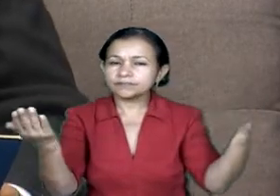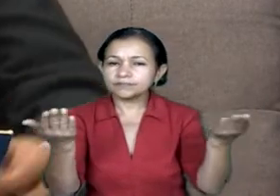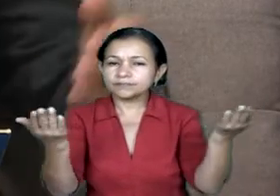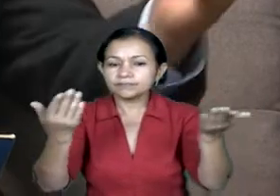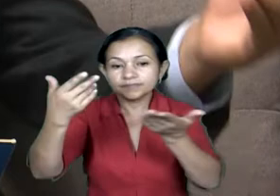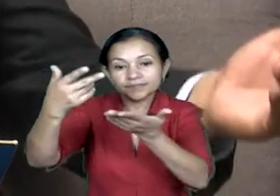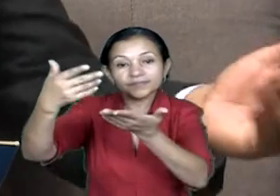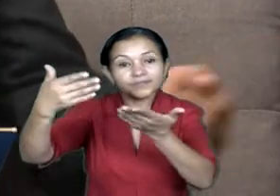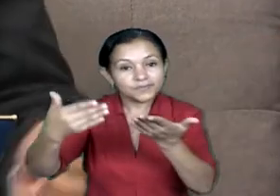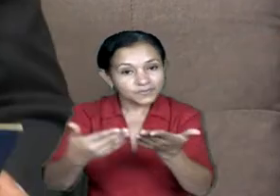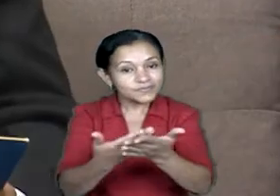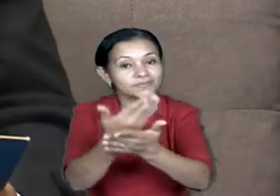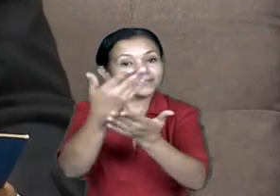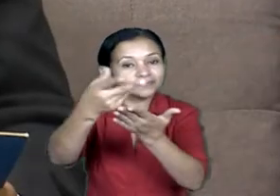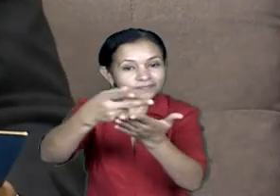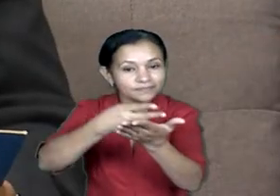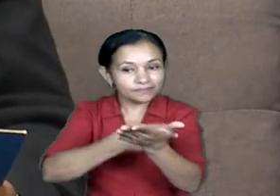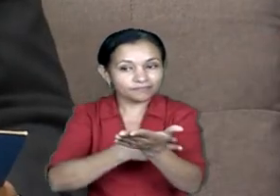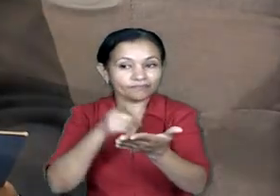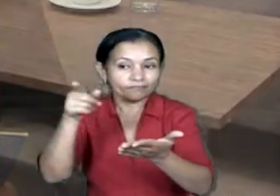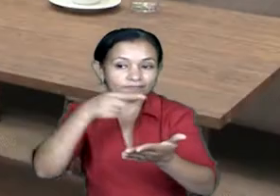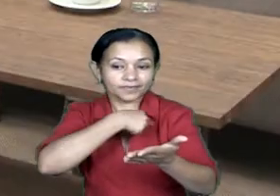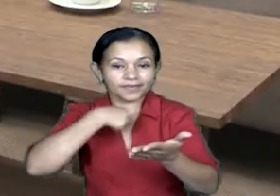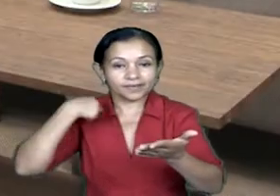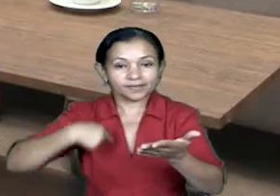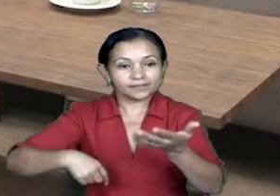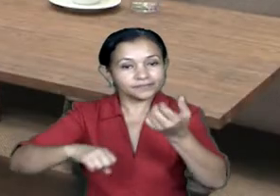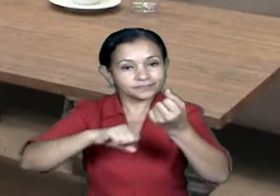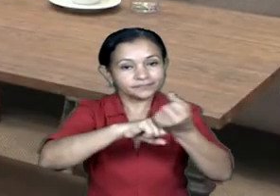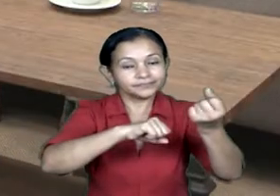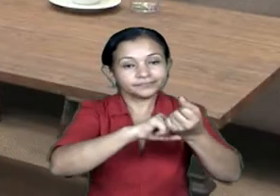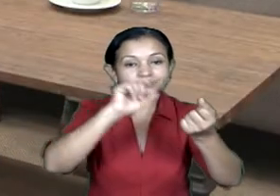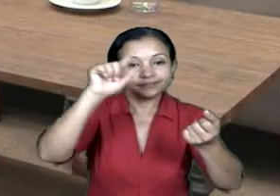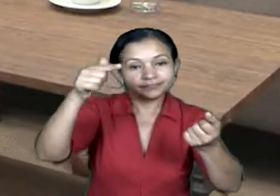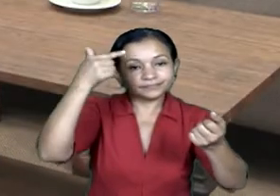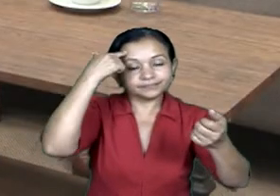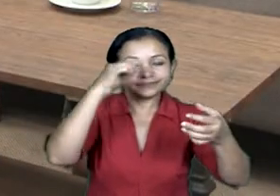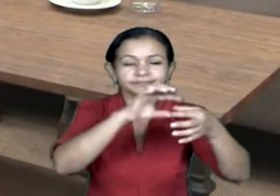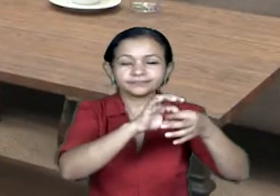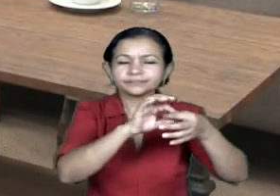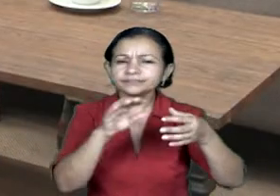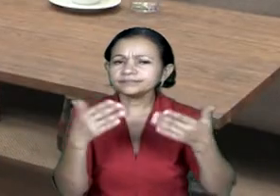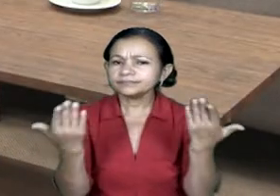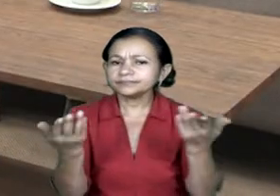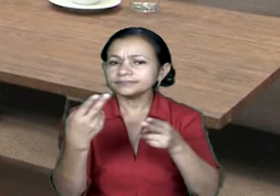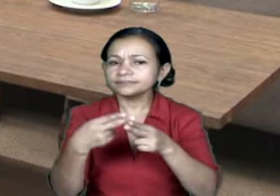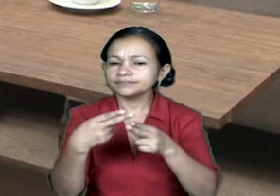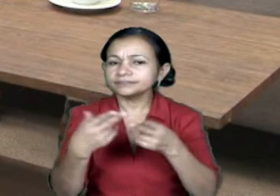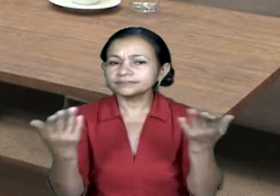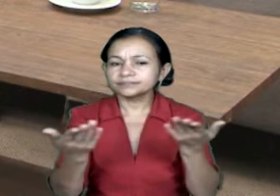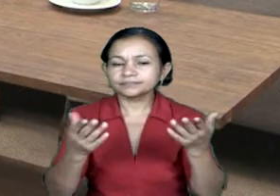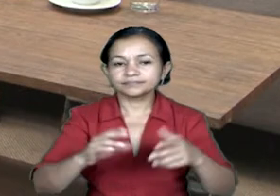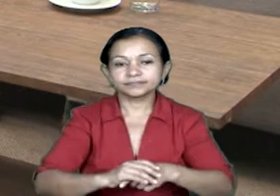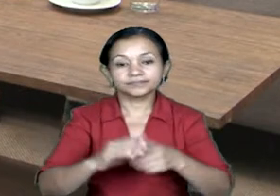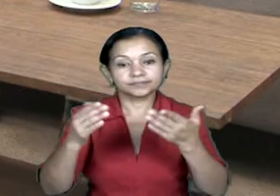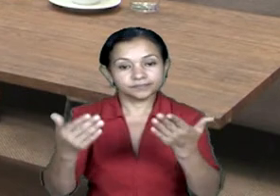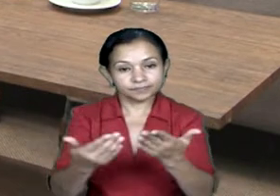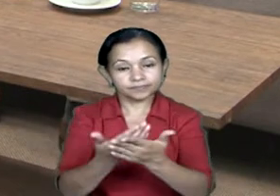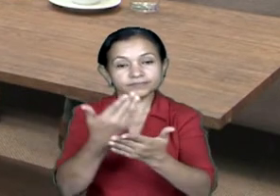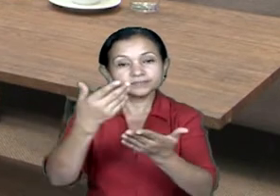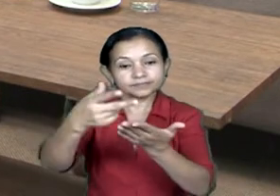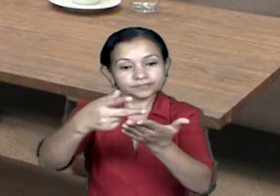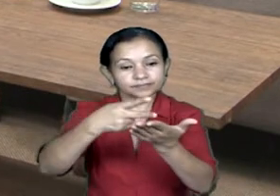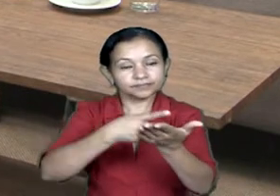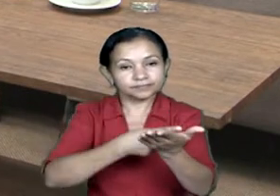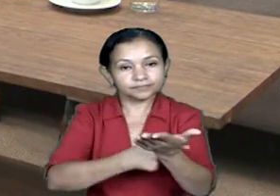vamos a atender o que ustedes estarán apoyando, el Gobierno de Reconciliación y Unidad Nacional? Sí, los nuevos proyectos, ¿no?,